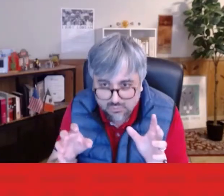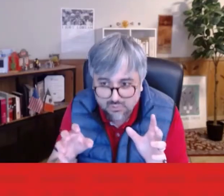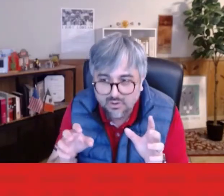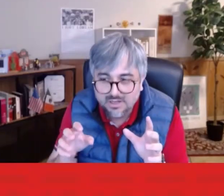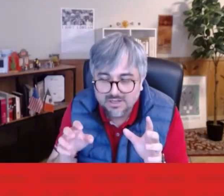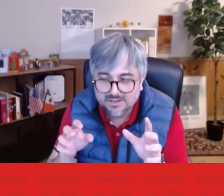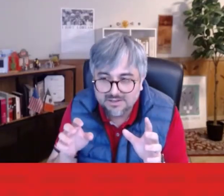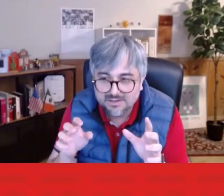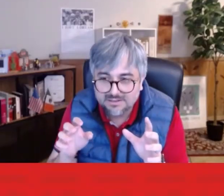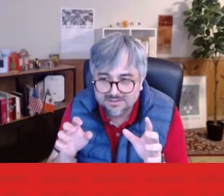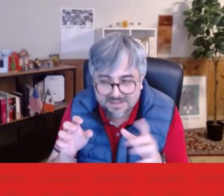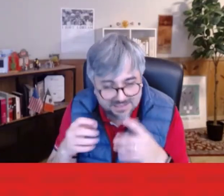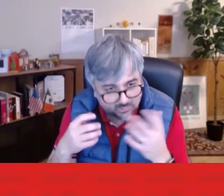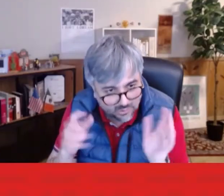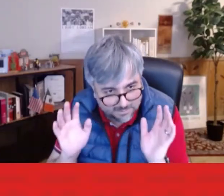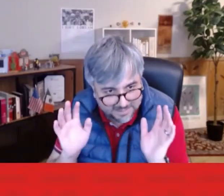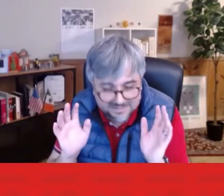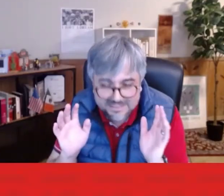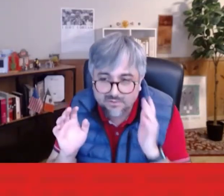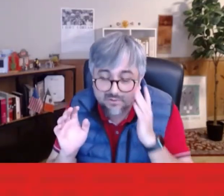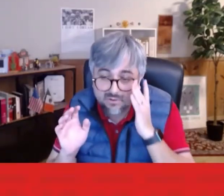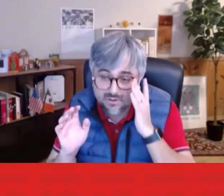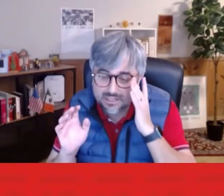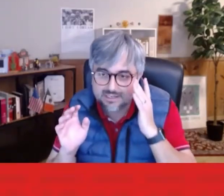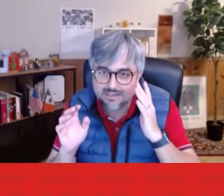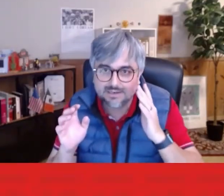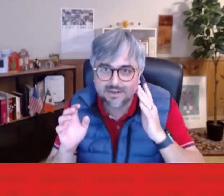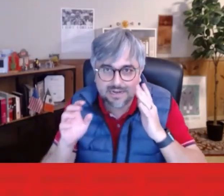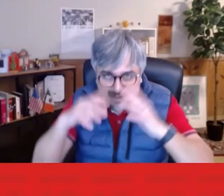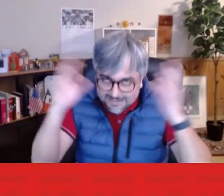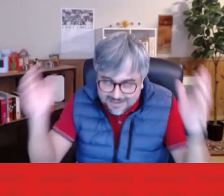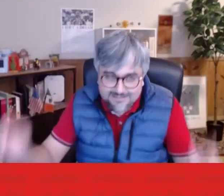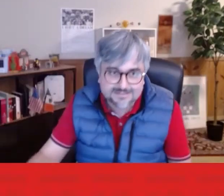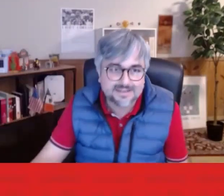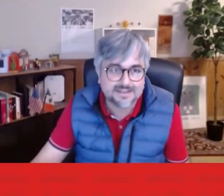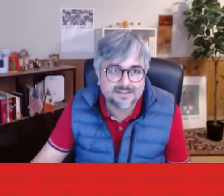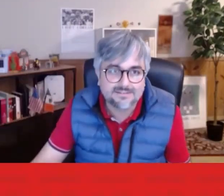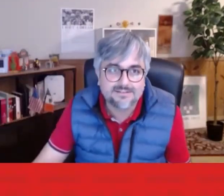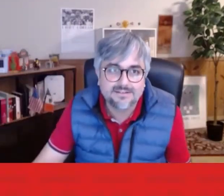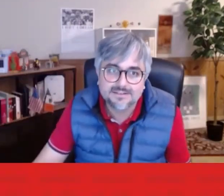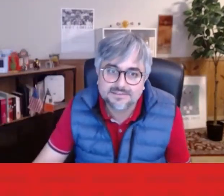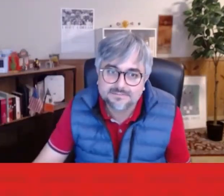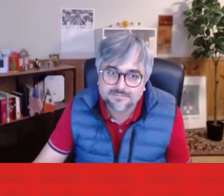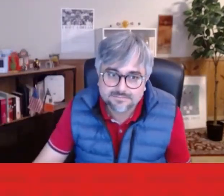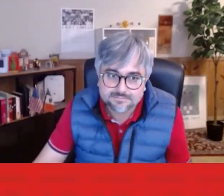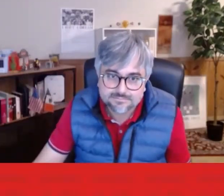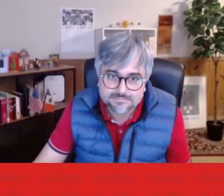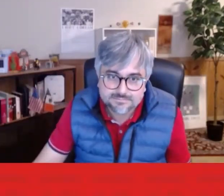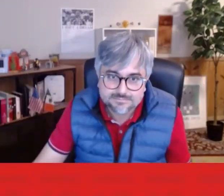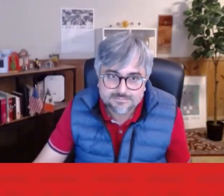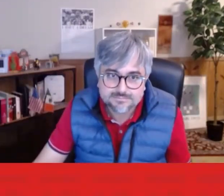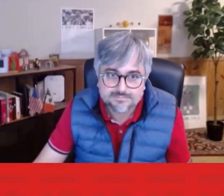su futuro. Ya deja tú el partido, ¿no? Al hablar de las izquierdas.